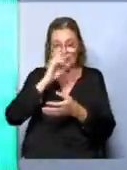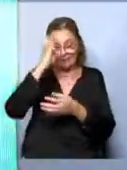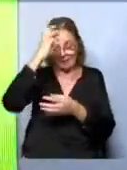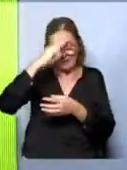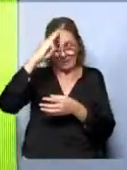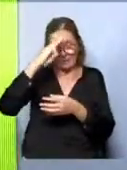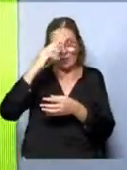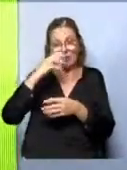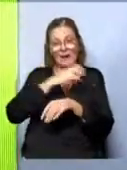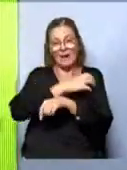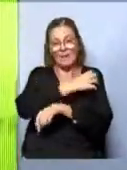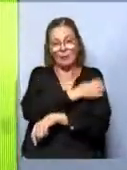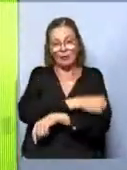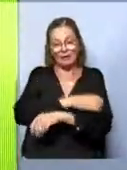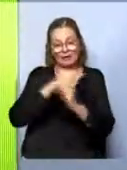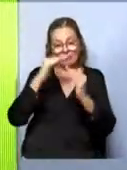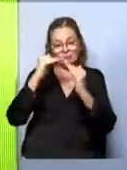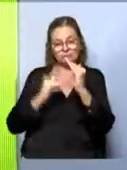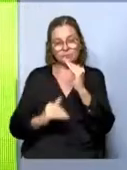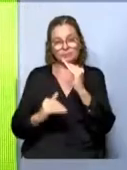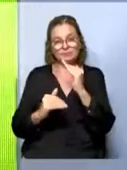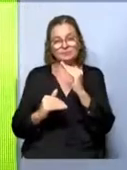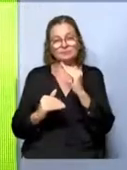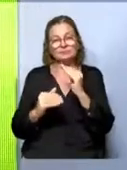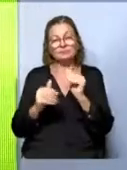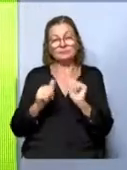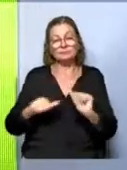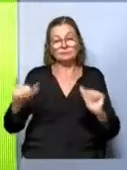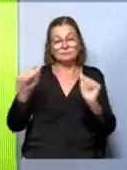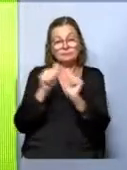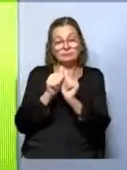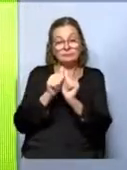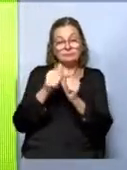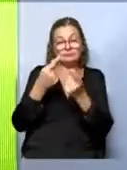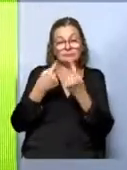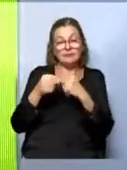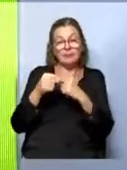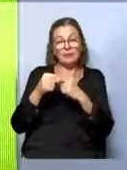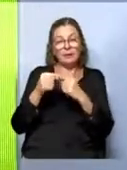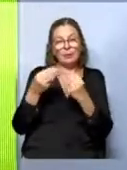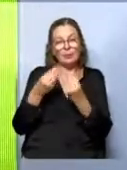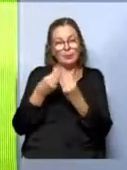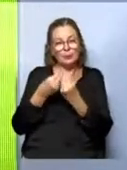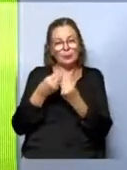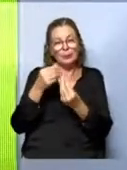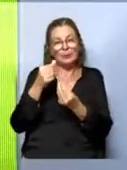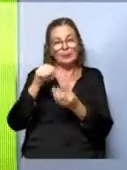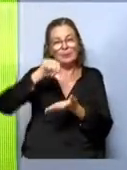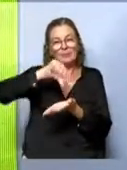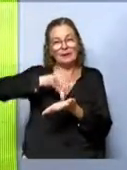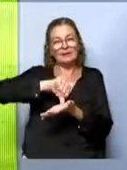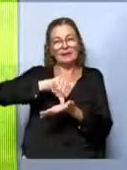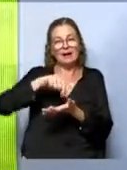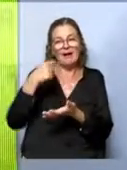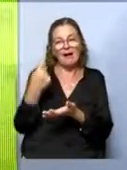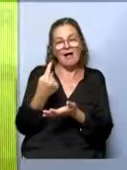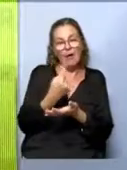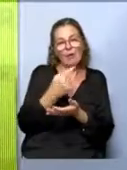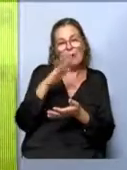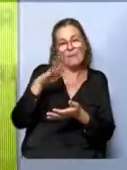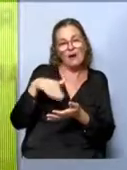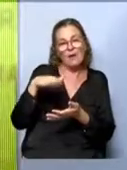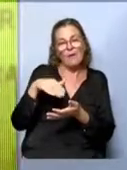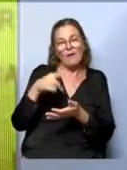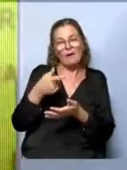en los que la pobreza cayó. Entonces la región en su conjunto la pobreza cayó, pero además en la mayoría de los países considerados individualmente la pobreza es menor hoy